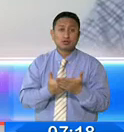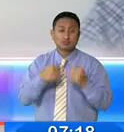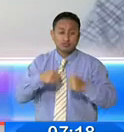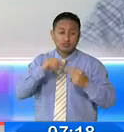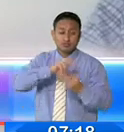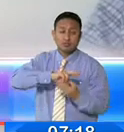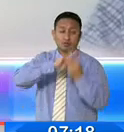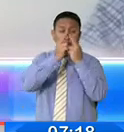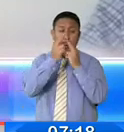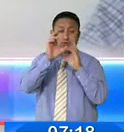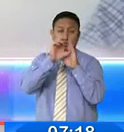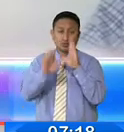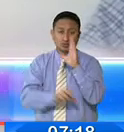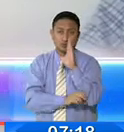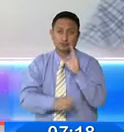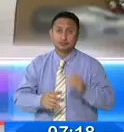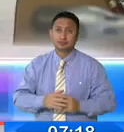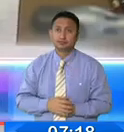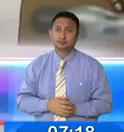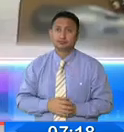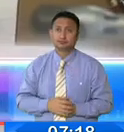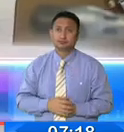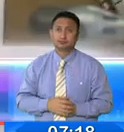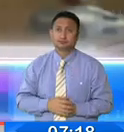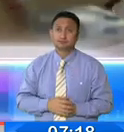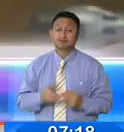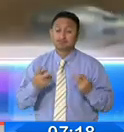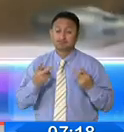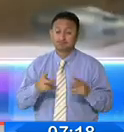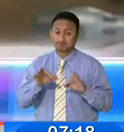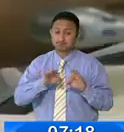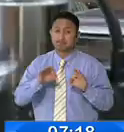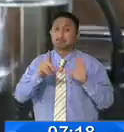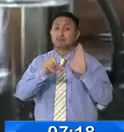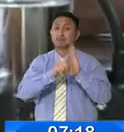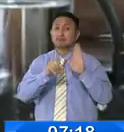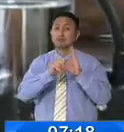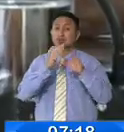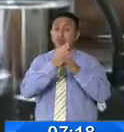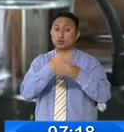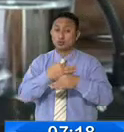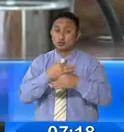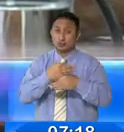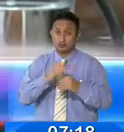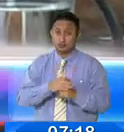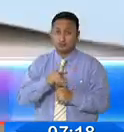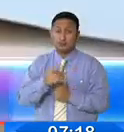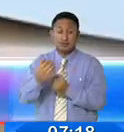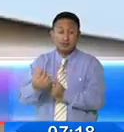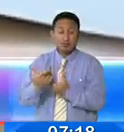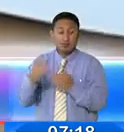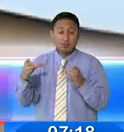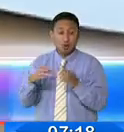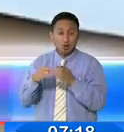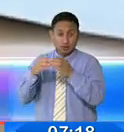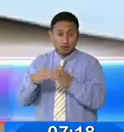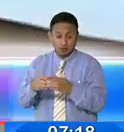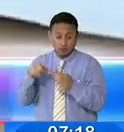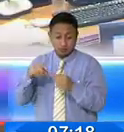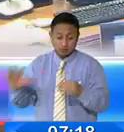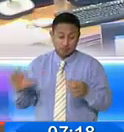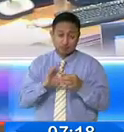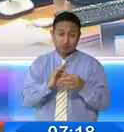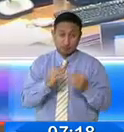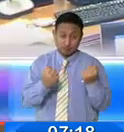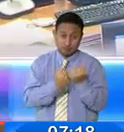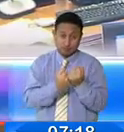reforma a la Constitución de la República. Además, resalta que de acuerdo a la Ley de la Función Legislativa, el informe de una comisión no es vinculante, por lo cual